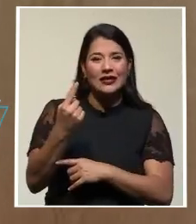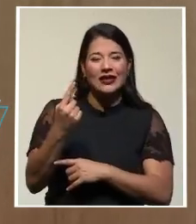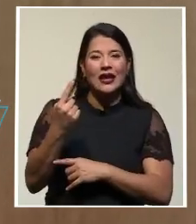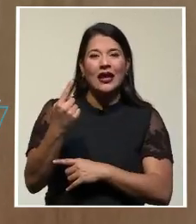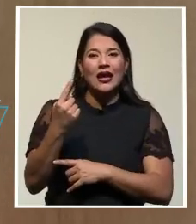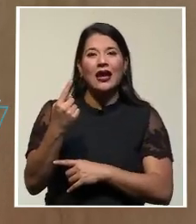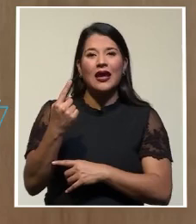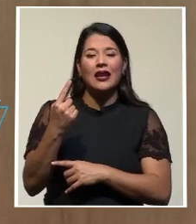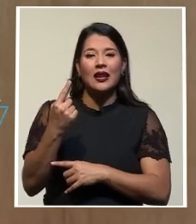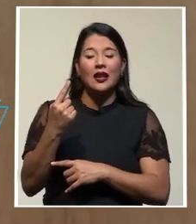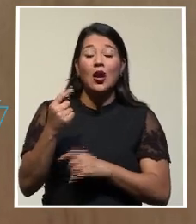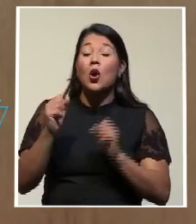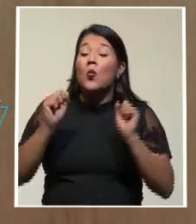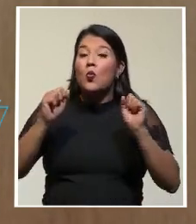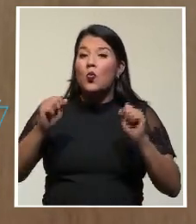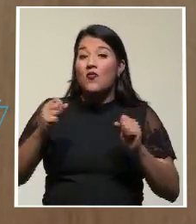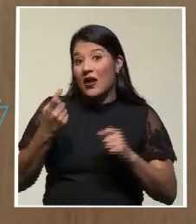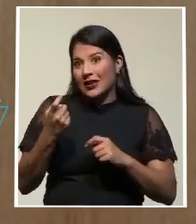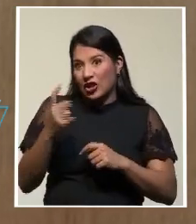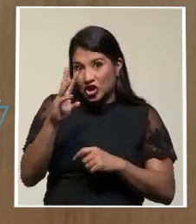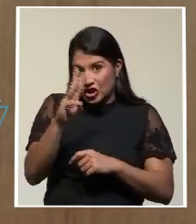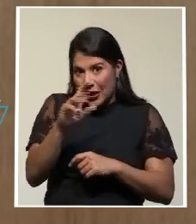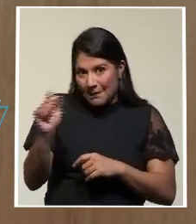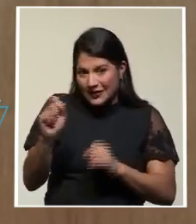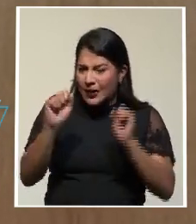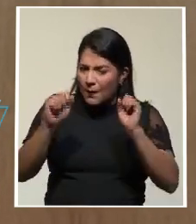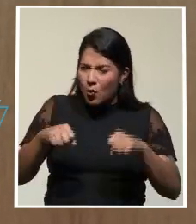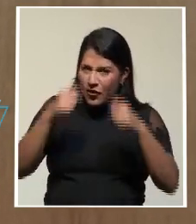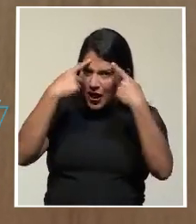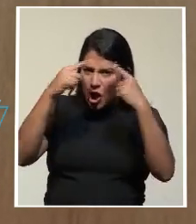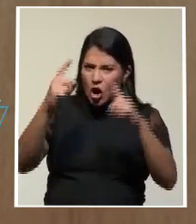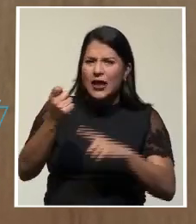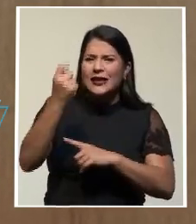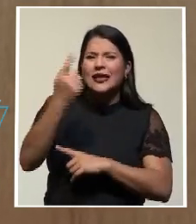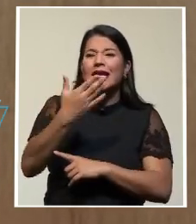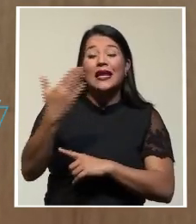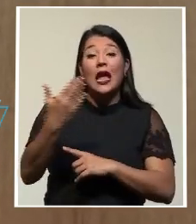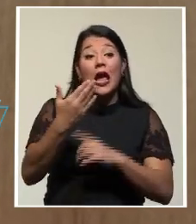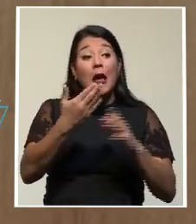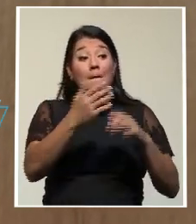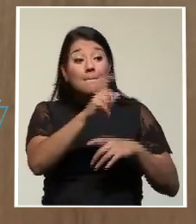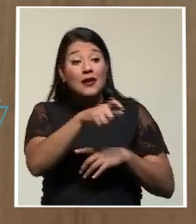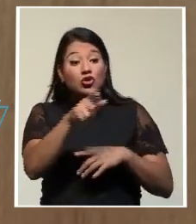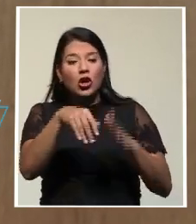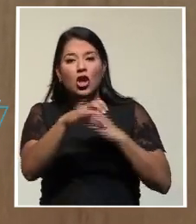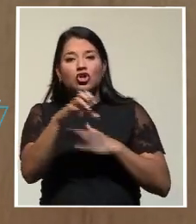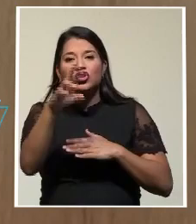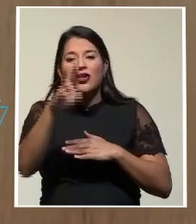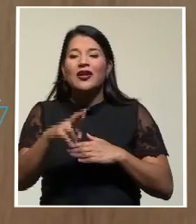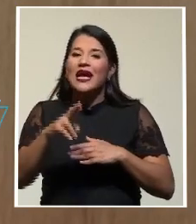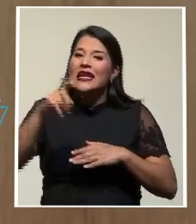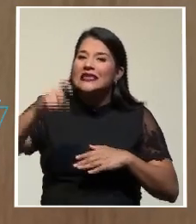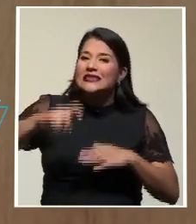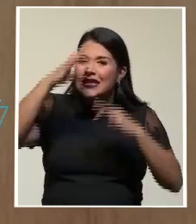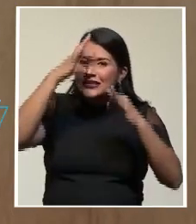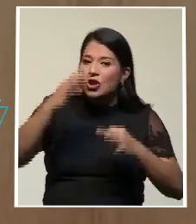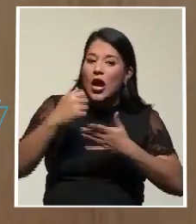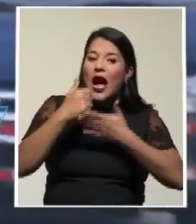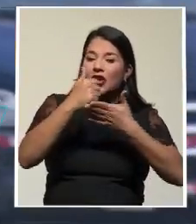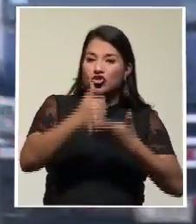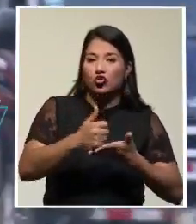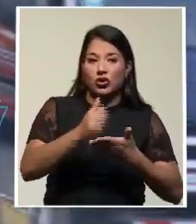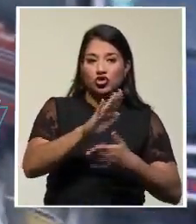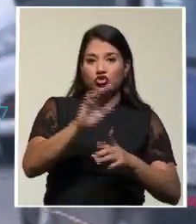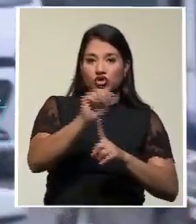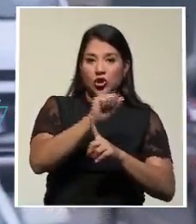gobierno, logre entender que el pueblo costarricense también necesita medidas que le alivien directamente su situación financiera, como